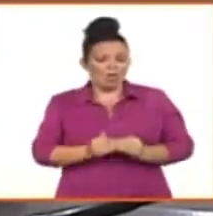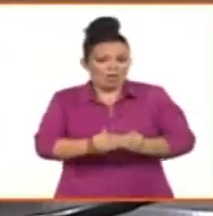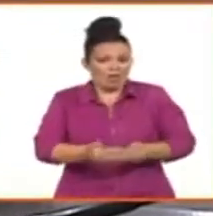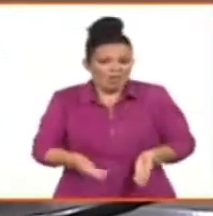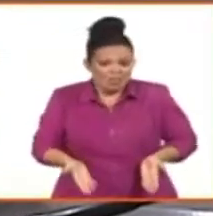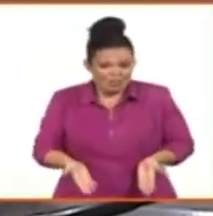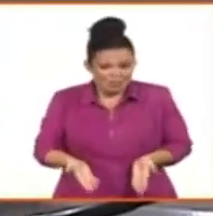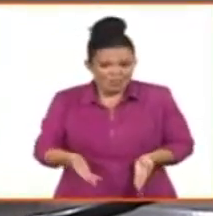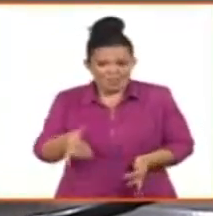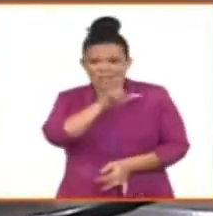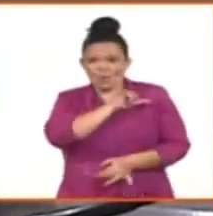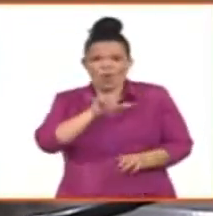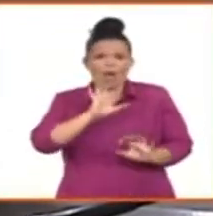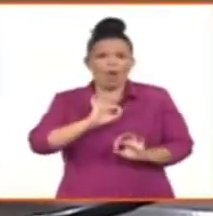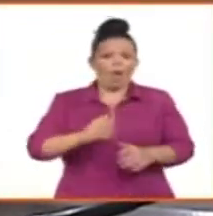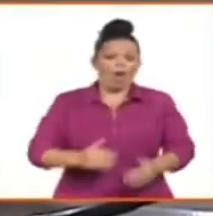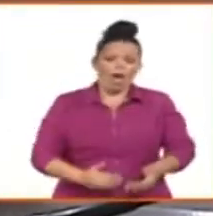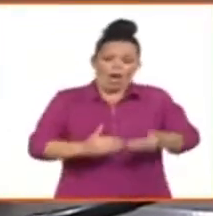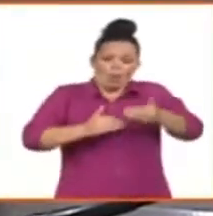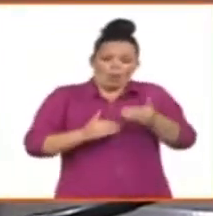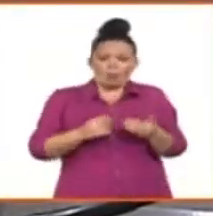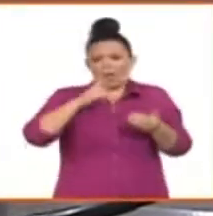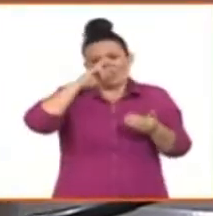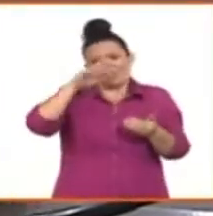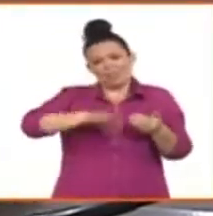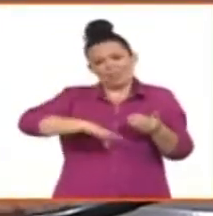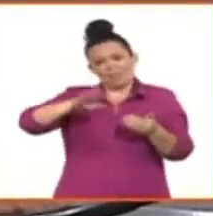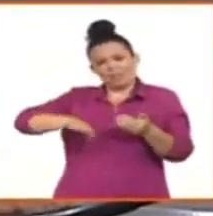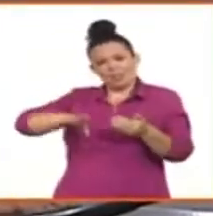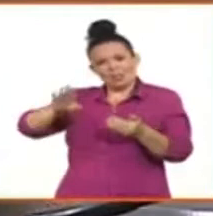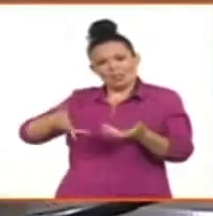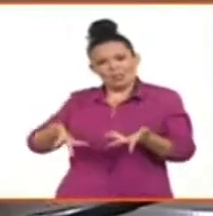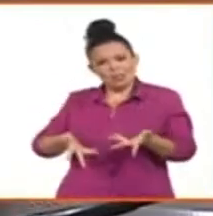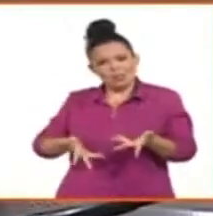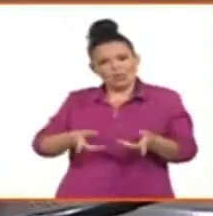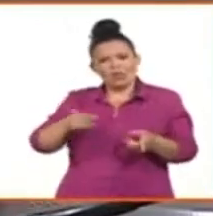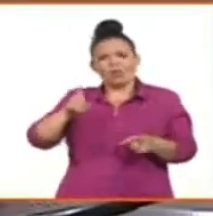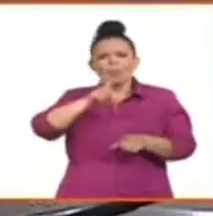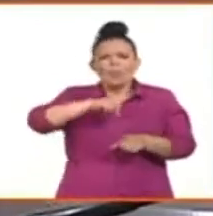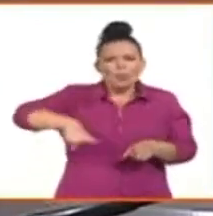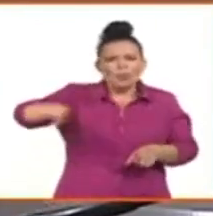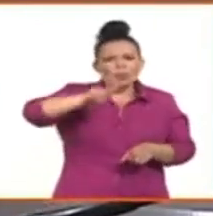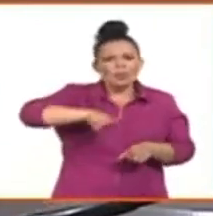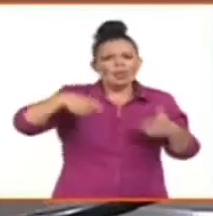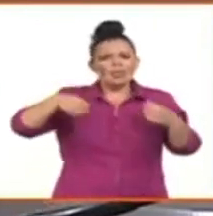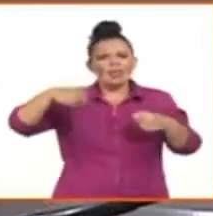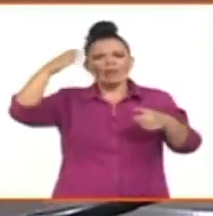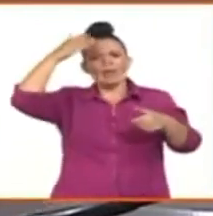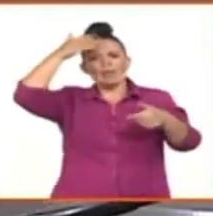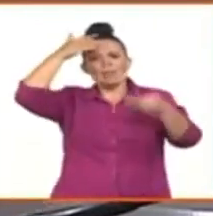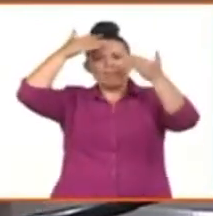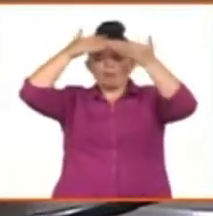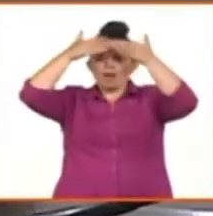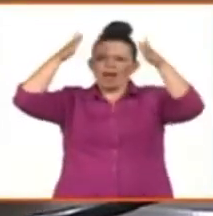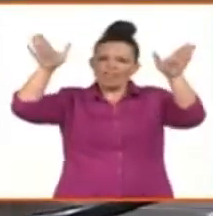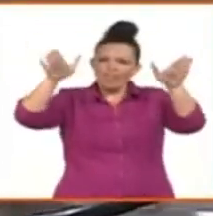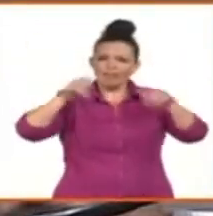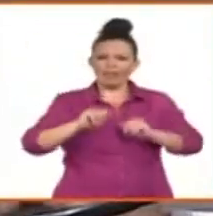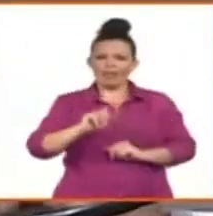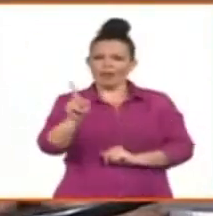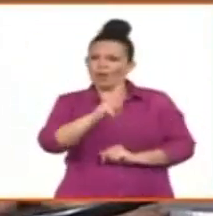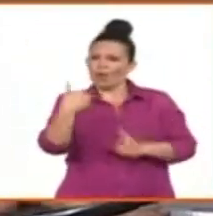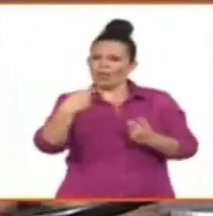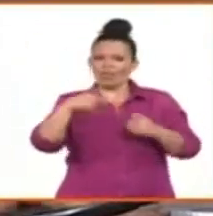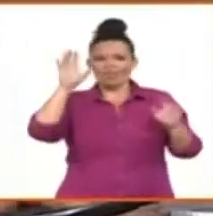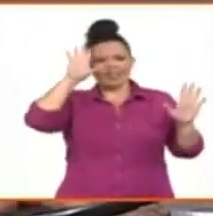que no nos dejemos impactar por los prejuicios, porque a la hora de analizar sobre la base de los